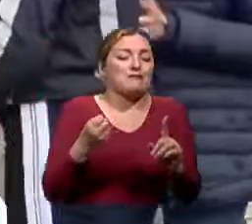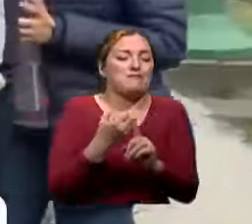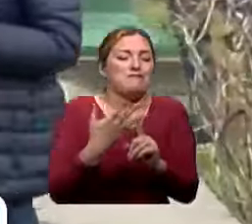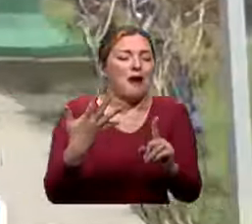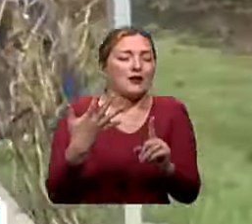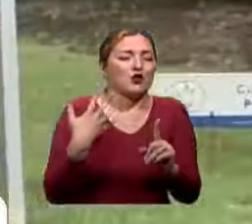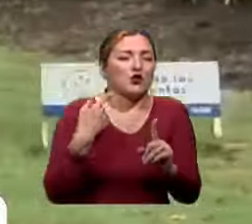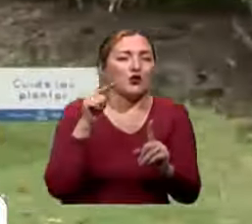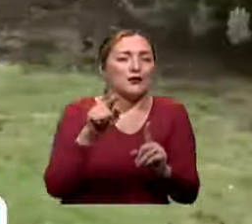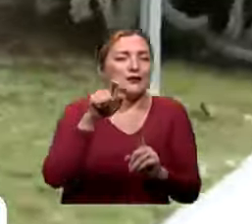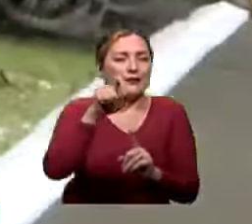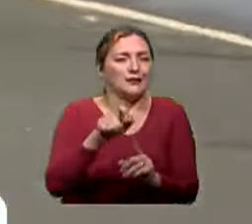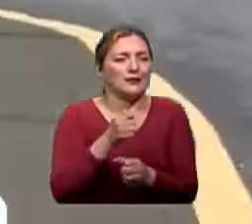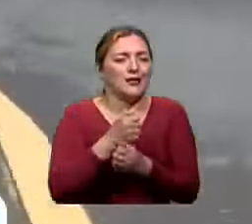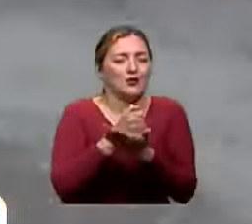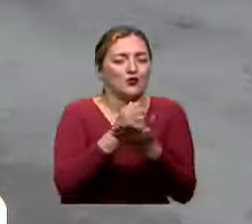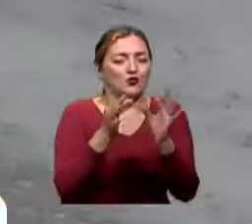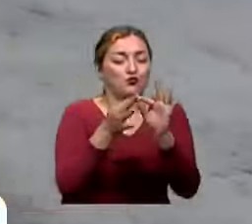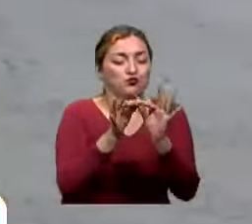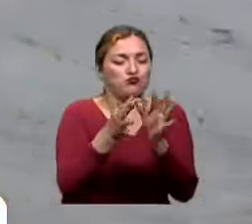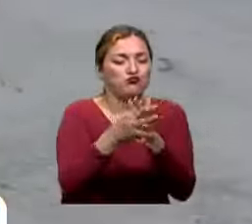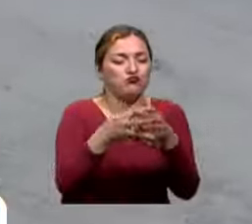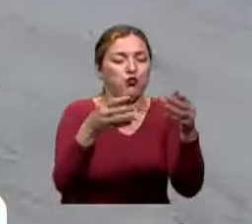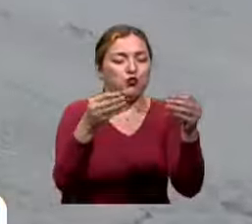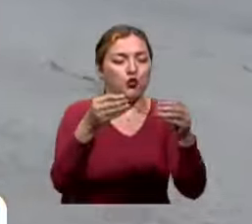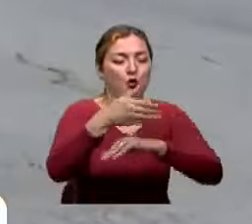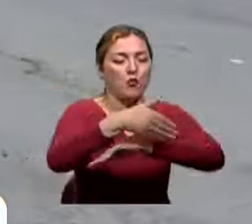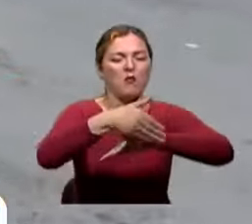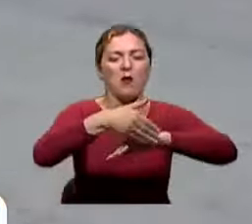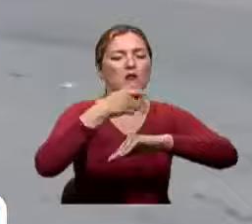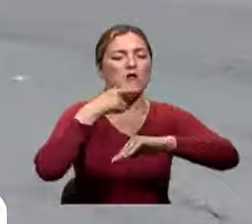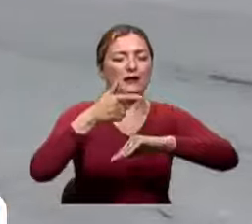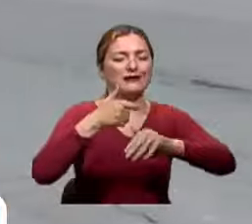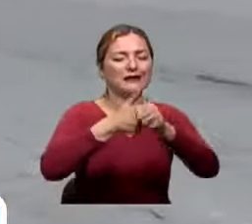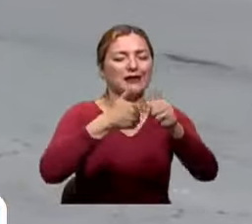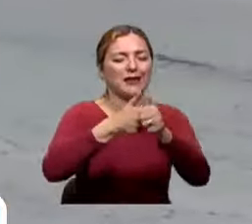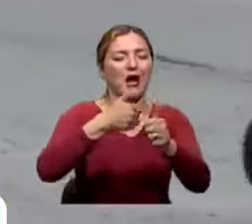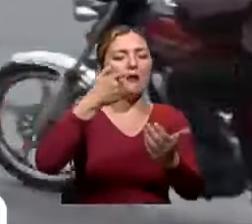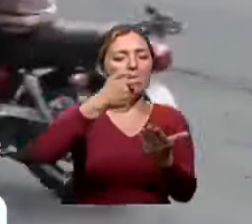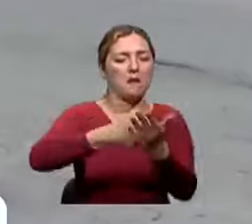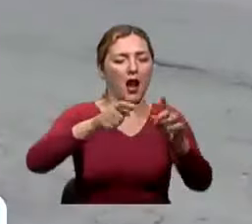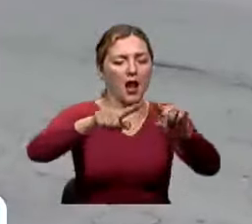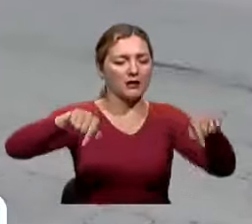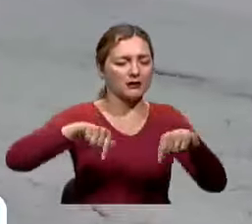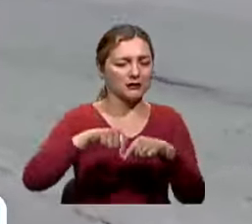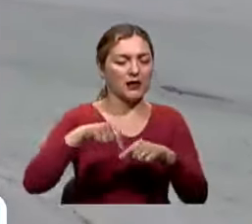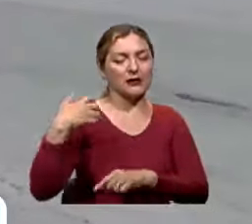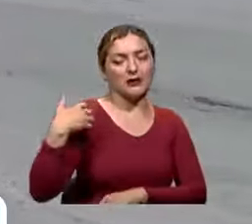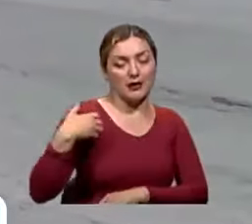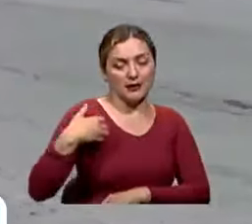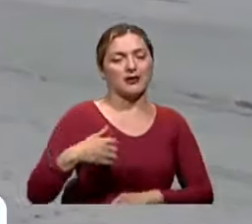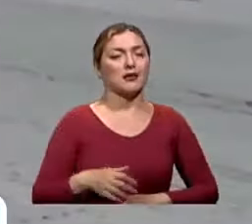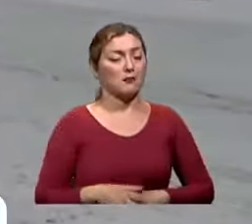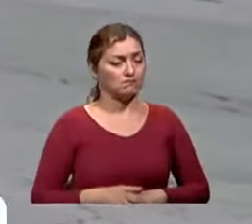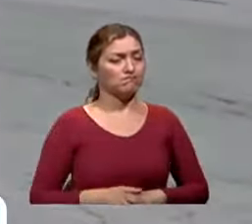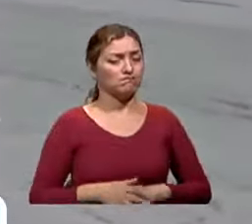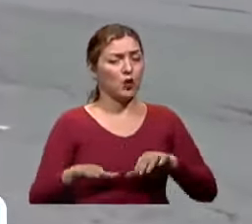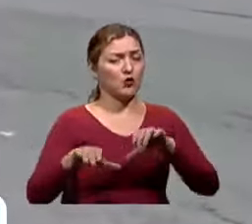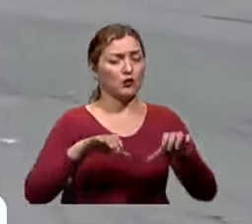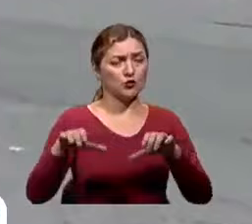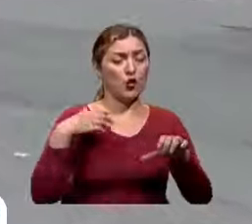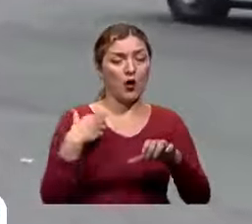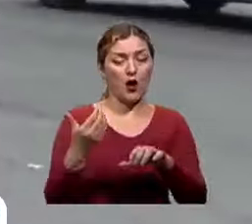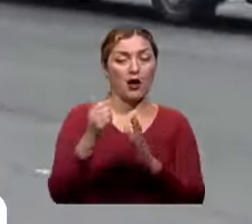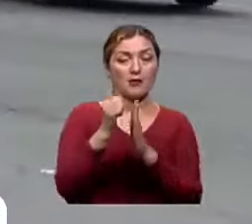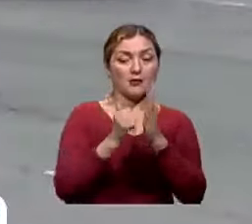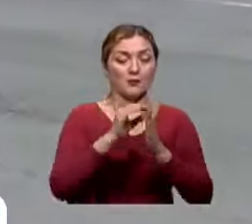ha establecido, como en los otros cruces viales, las debidas coordinaciones con AMT, con la empresa de pasajeros, con la